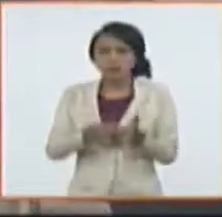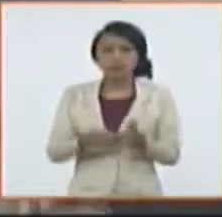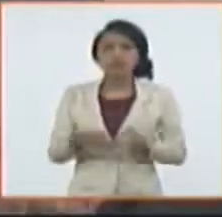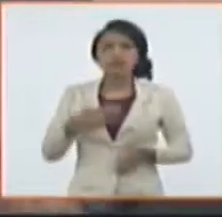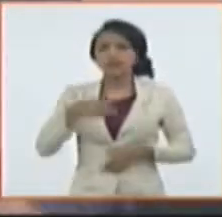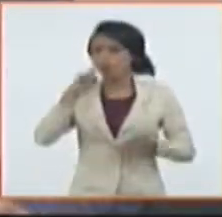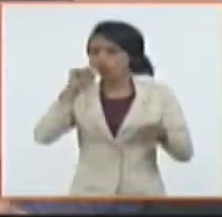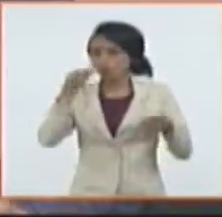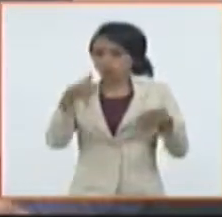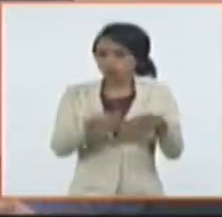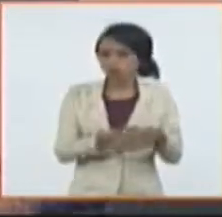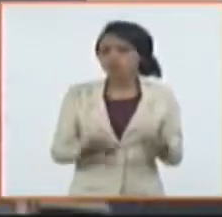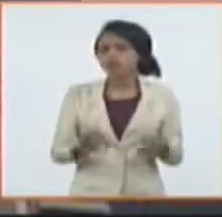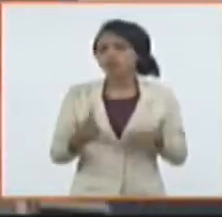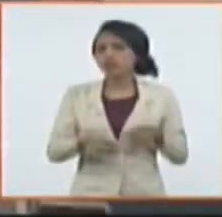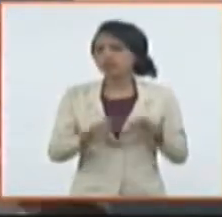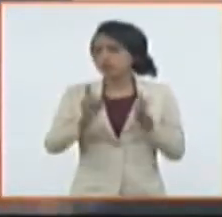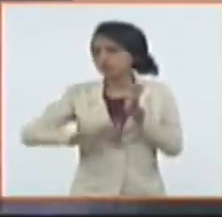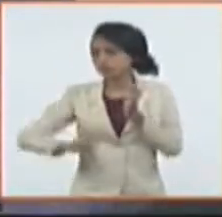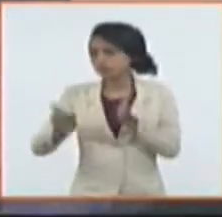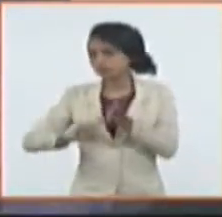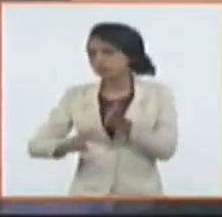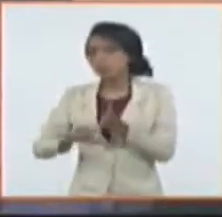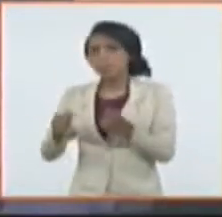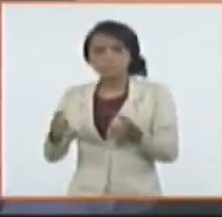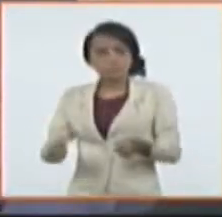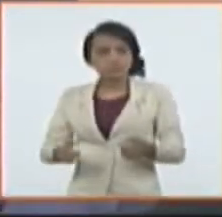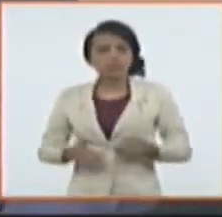combustible, había una situación electroenergética estable.